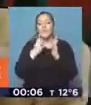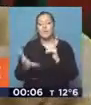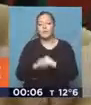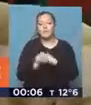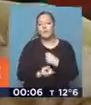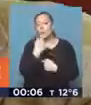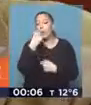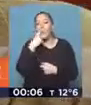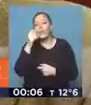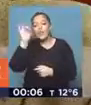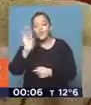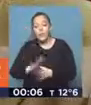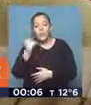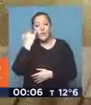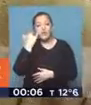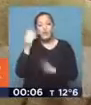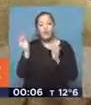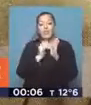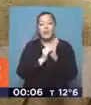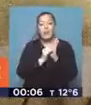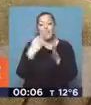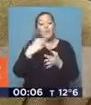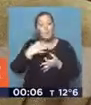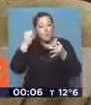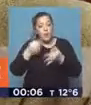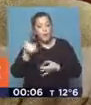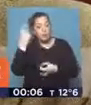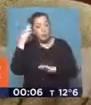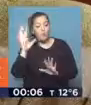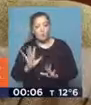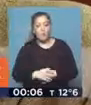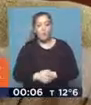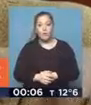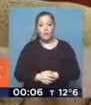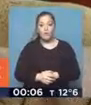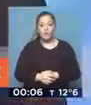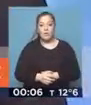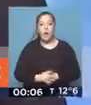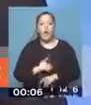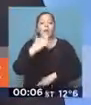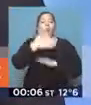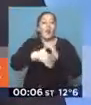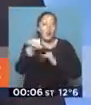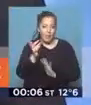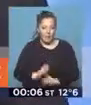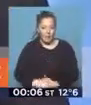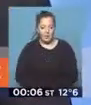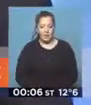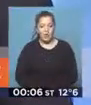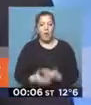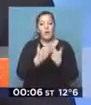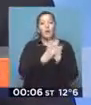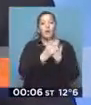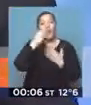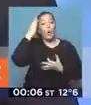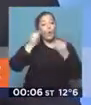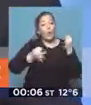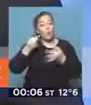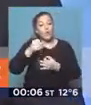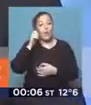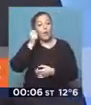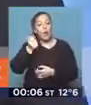día para el otro y las tarifas deben ser justas y razonables es decir existen ciertos límites y - el ministro de justicia germán